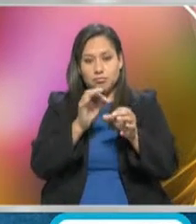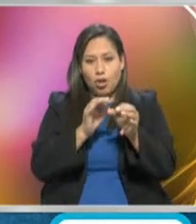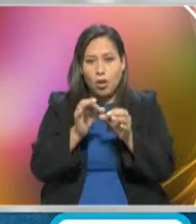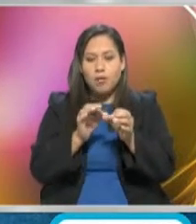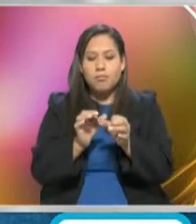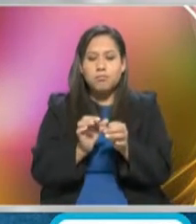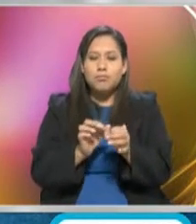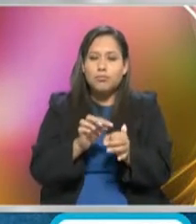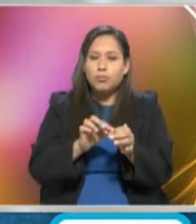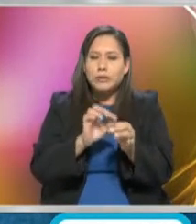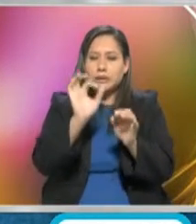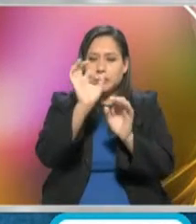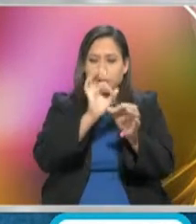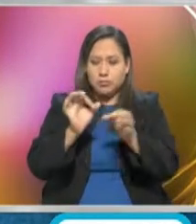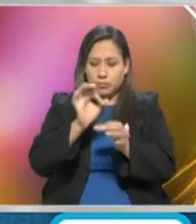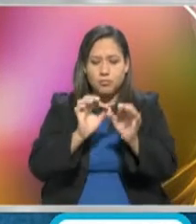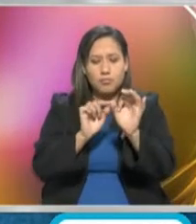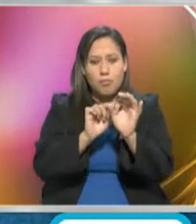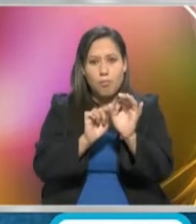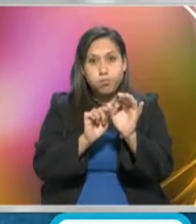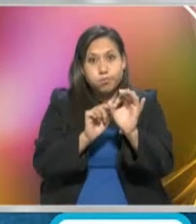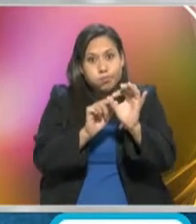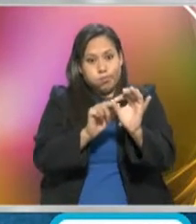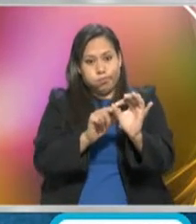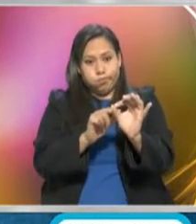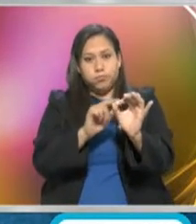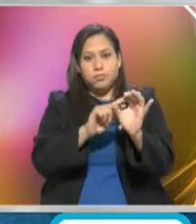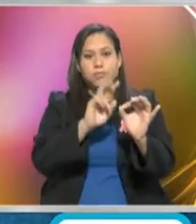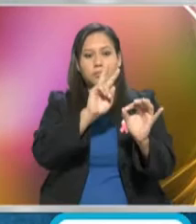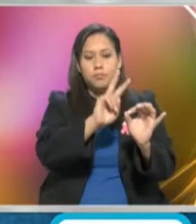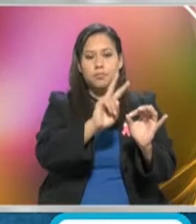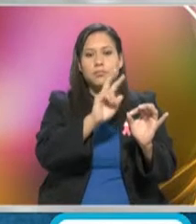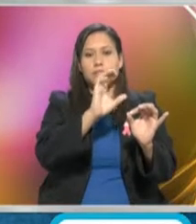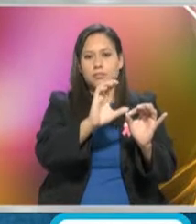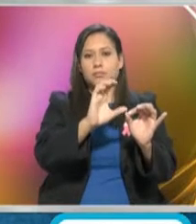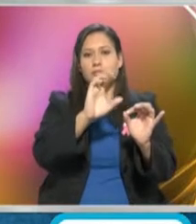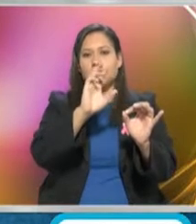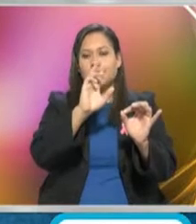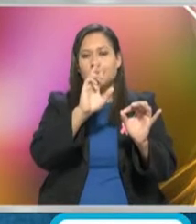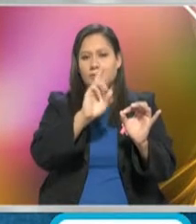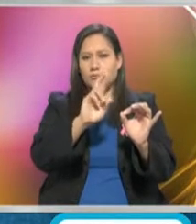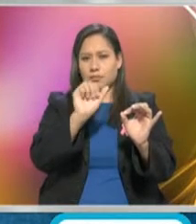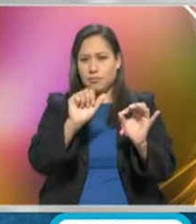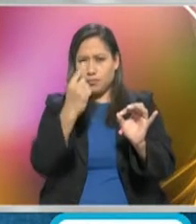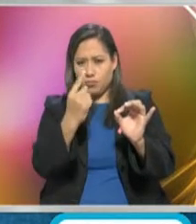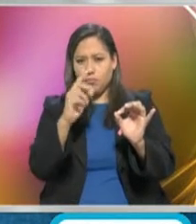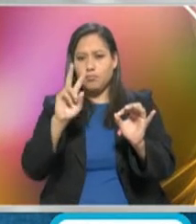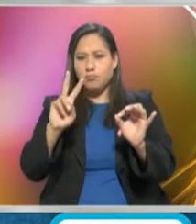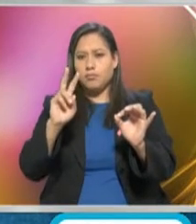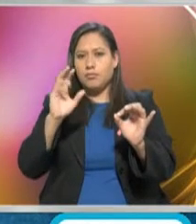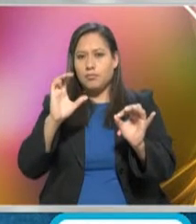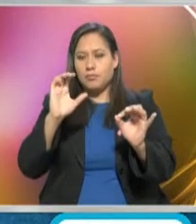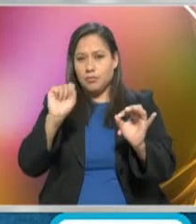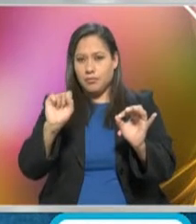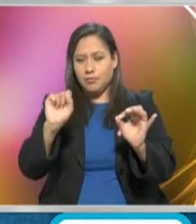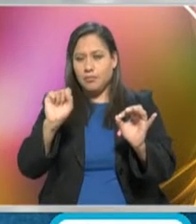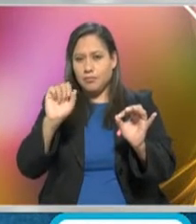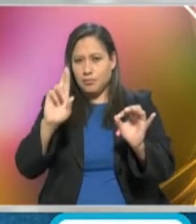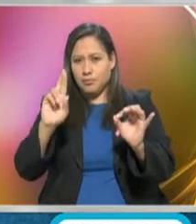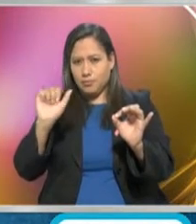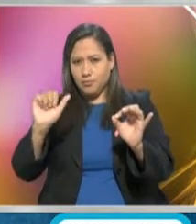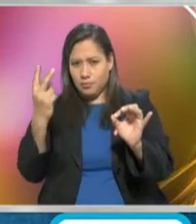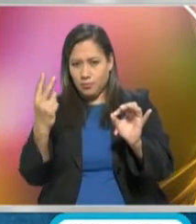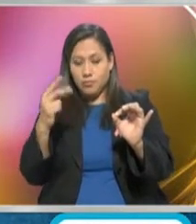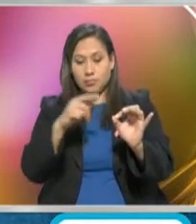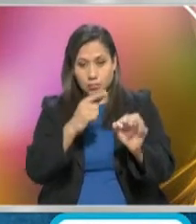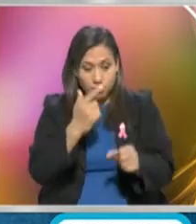y aquí hemos encontrado 2 que se llaman BRCA1, BRCA2, que cuando se encuentran mutados y que ya podemos